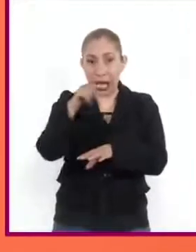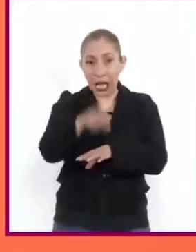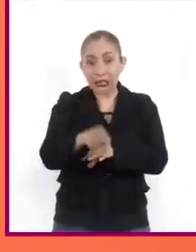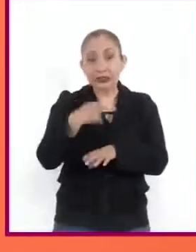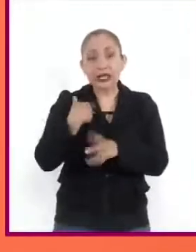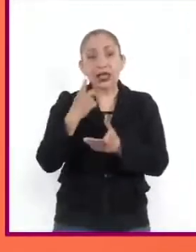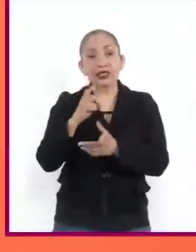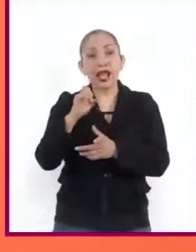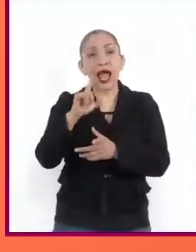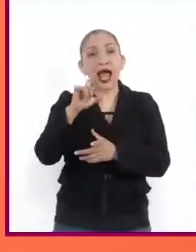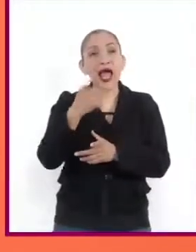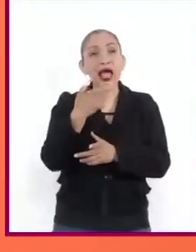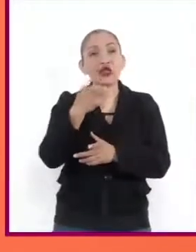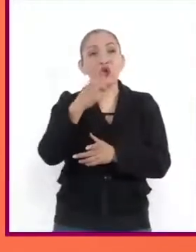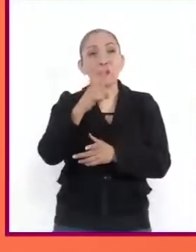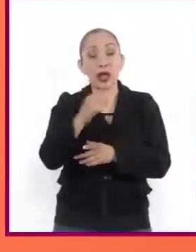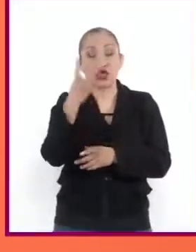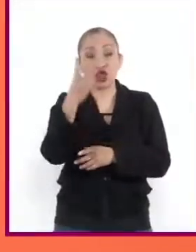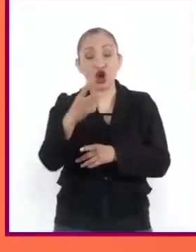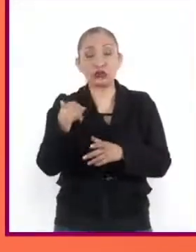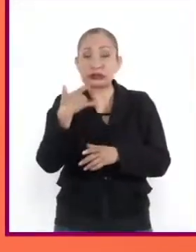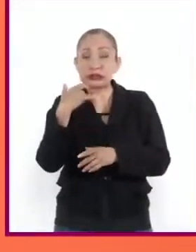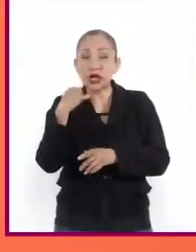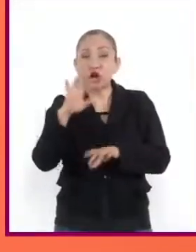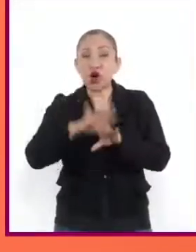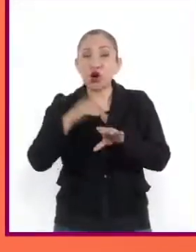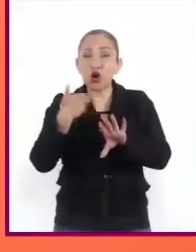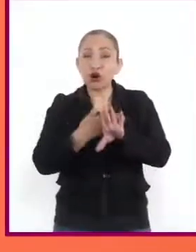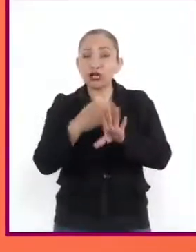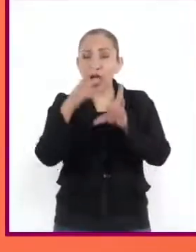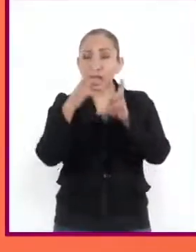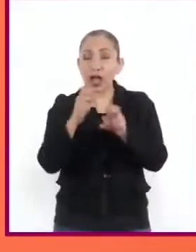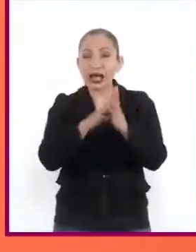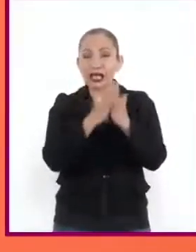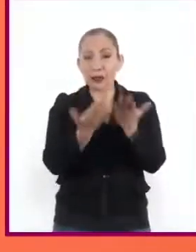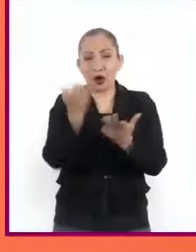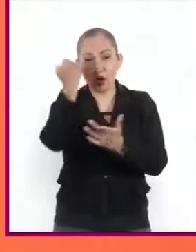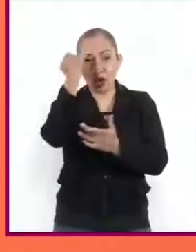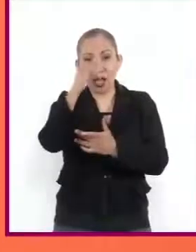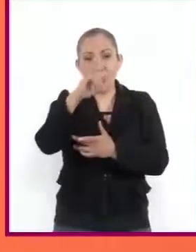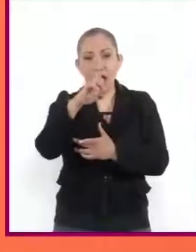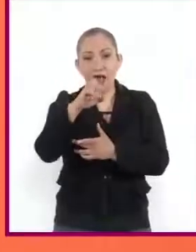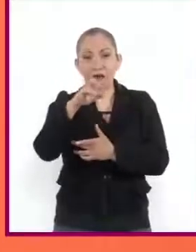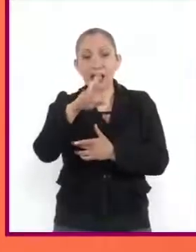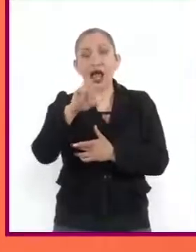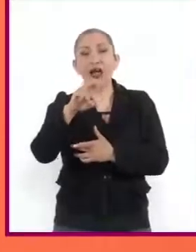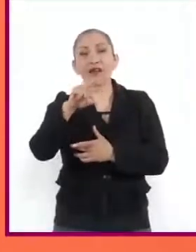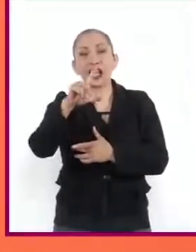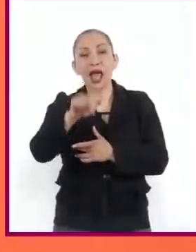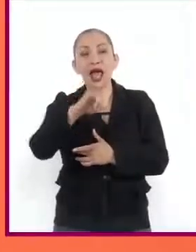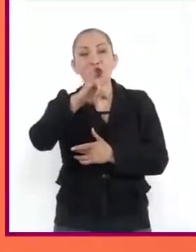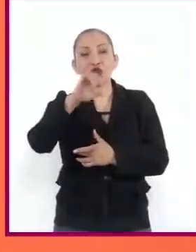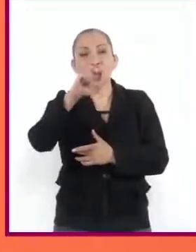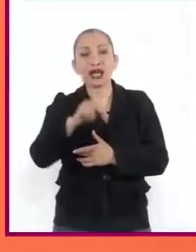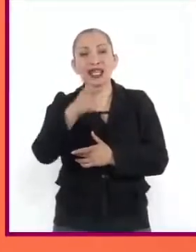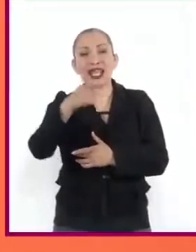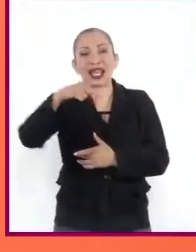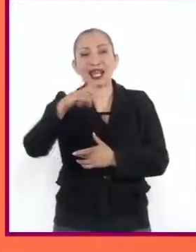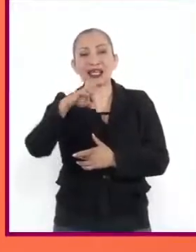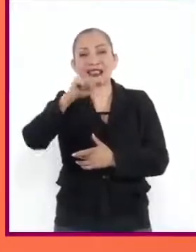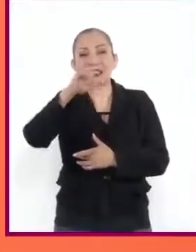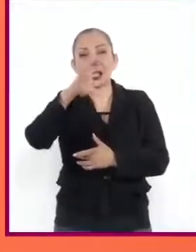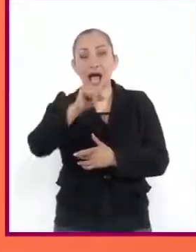la herrumbre. 2. La lucha contra la corrosión. Libro de los autores Javier Ávila y Joan